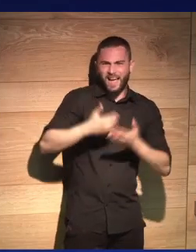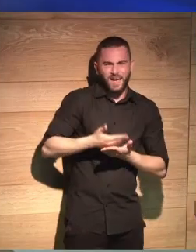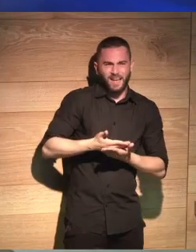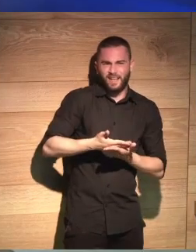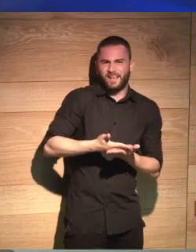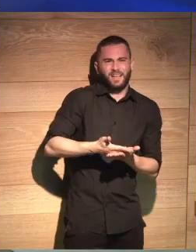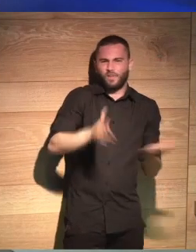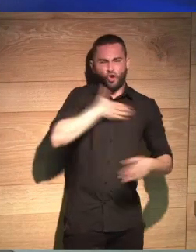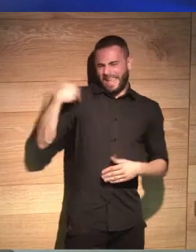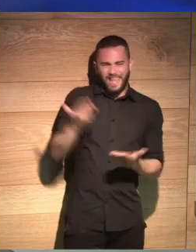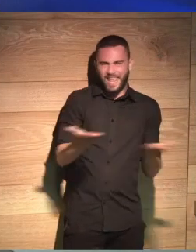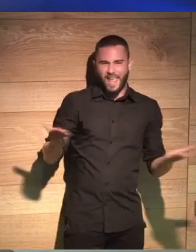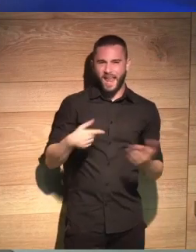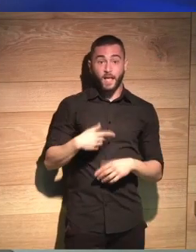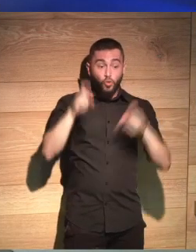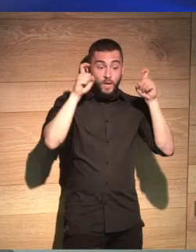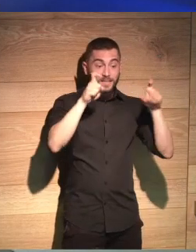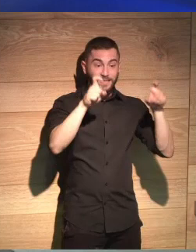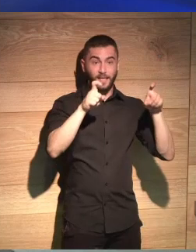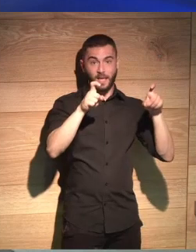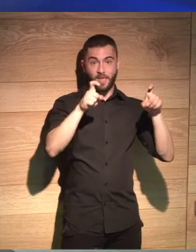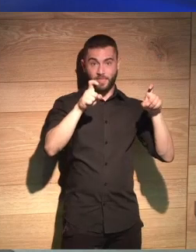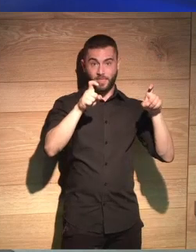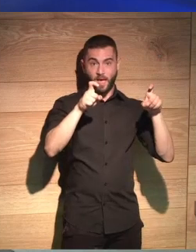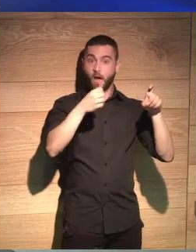valiosa enseñanza, no solo en